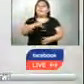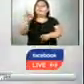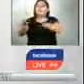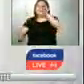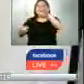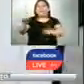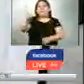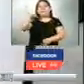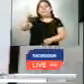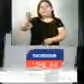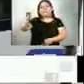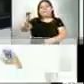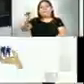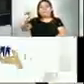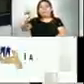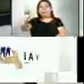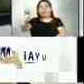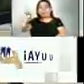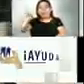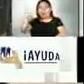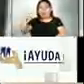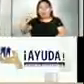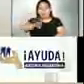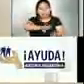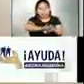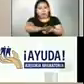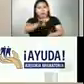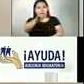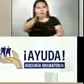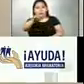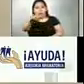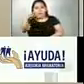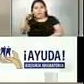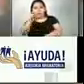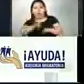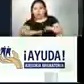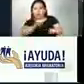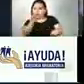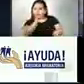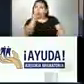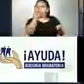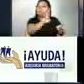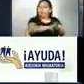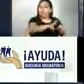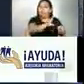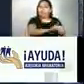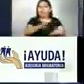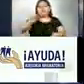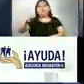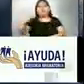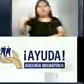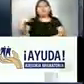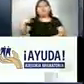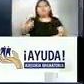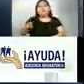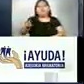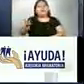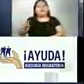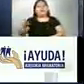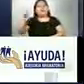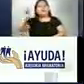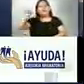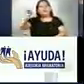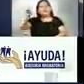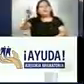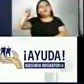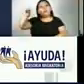Ramírez Landaverde, quien deberá pagar $10,000 en concepto de fianza, y el ex subcomisionado de la PNC, Ramón Fernando Roque